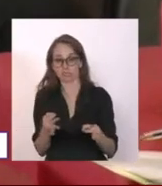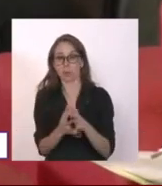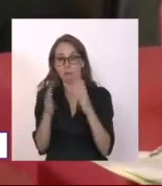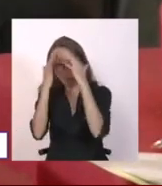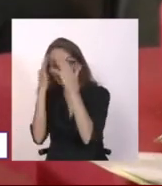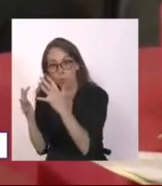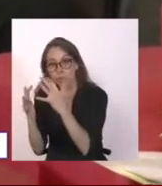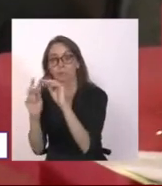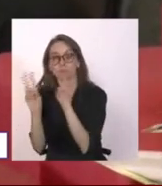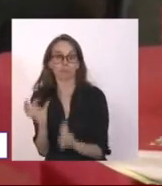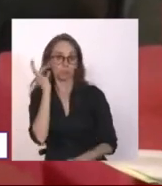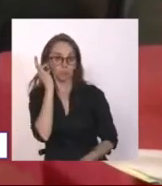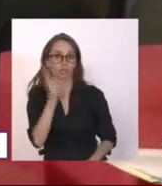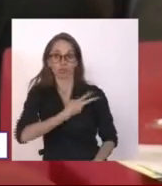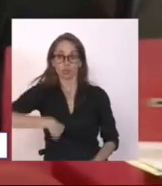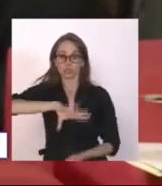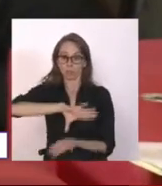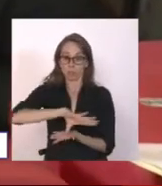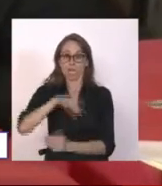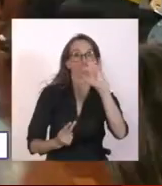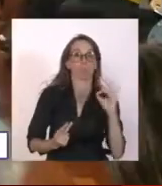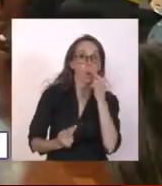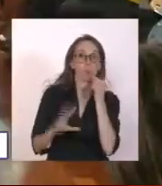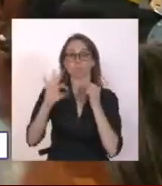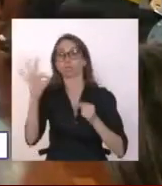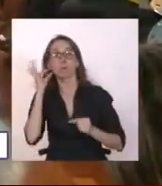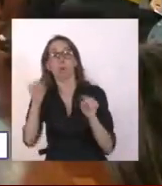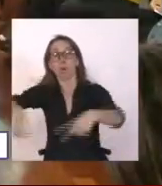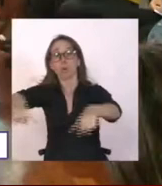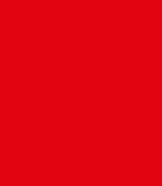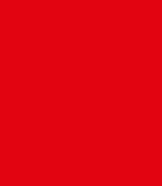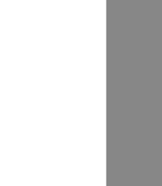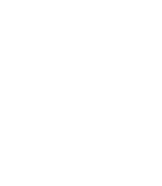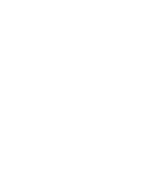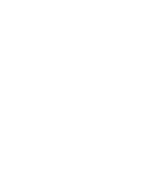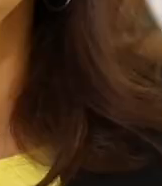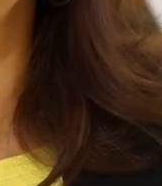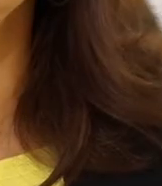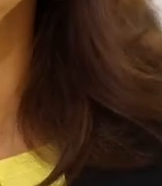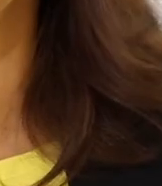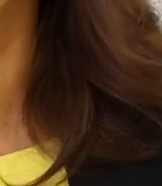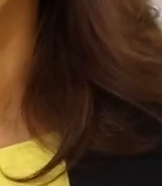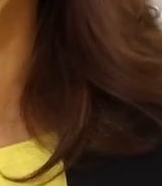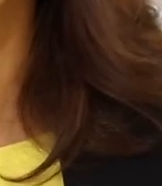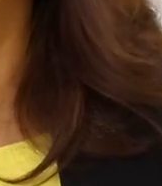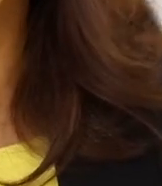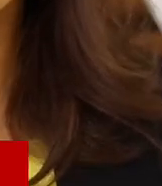política se hacen cada vez más difíciles. Así es que el financiamiento de la